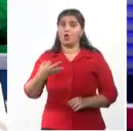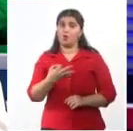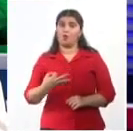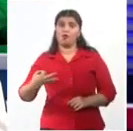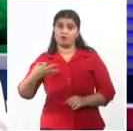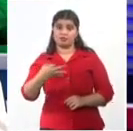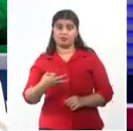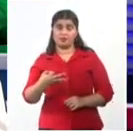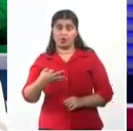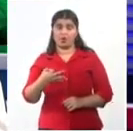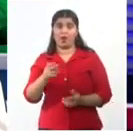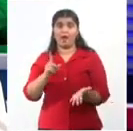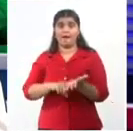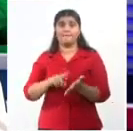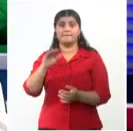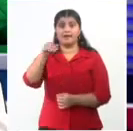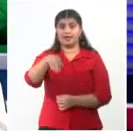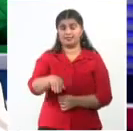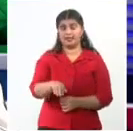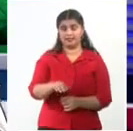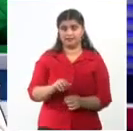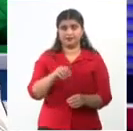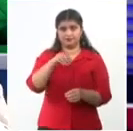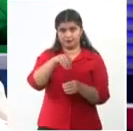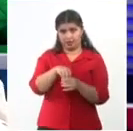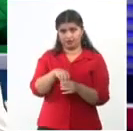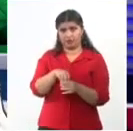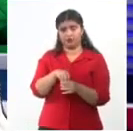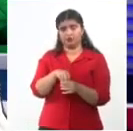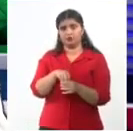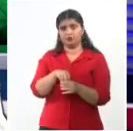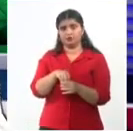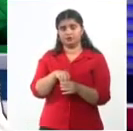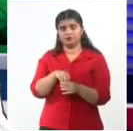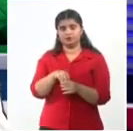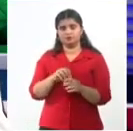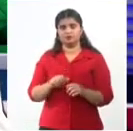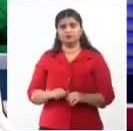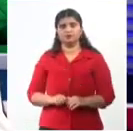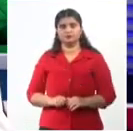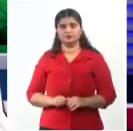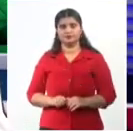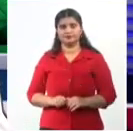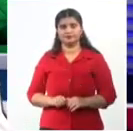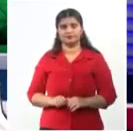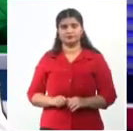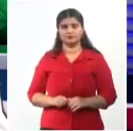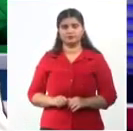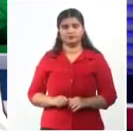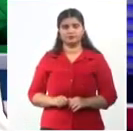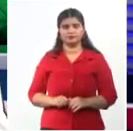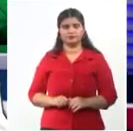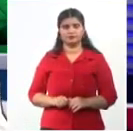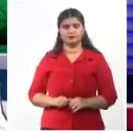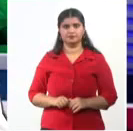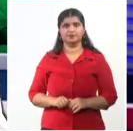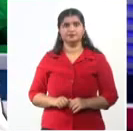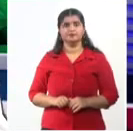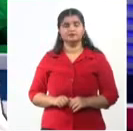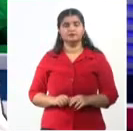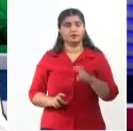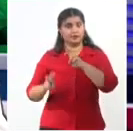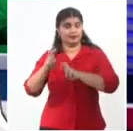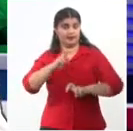Placeta, y que se procesó se secuenció en el Instituto de